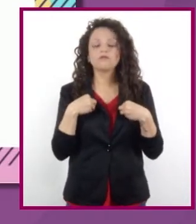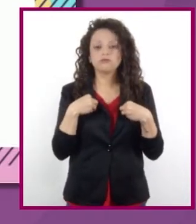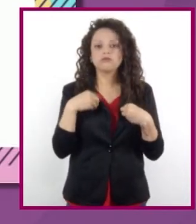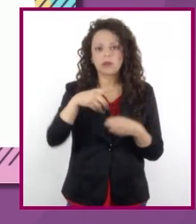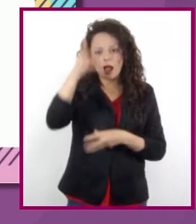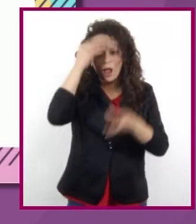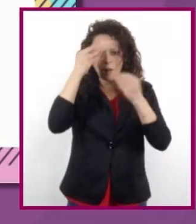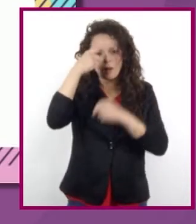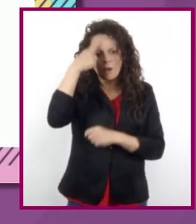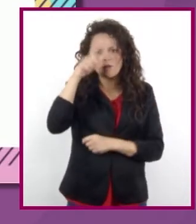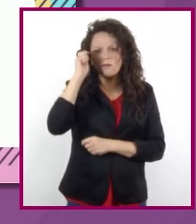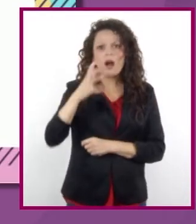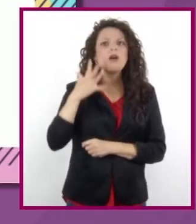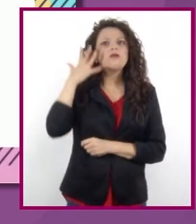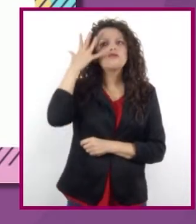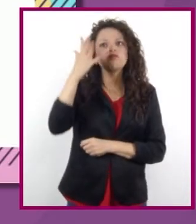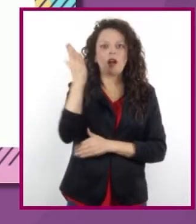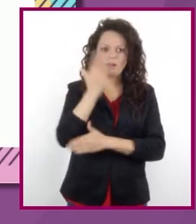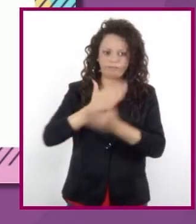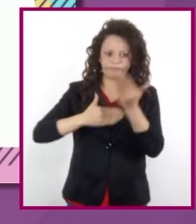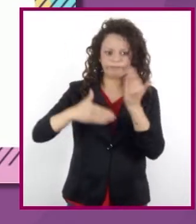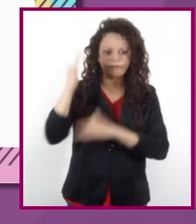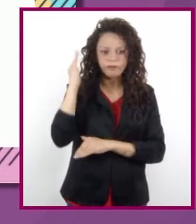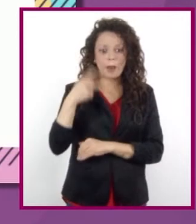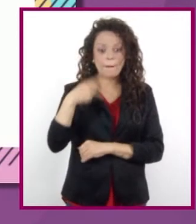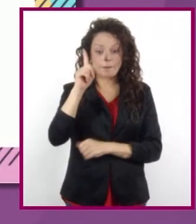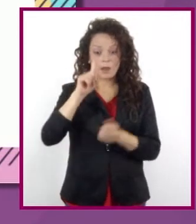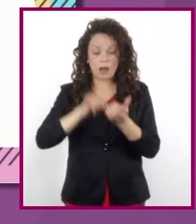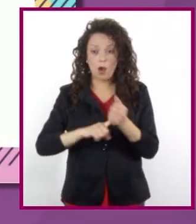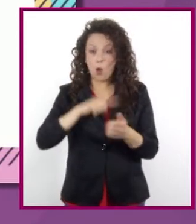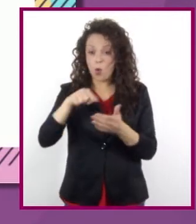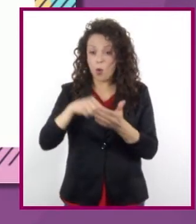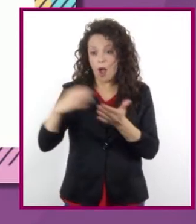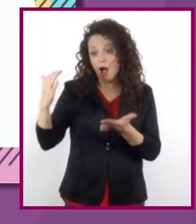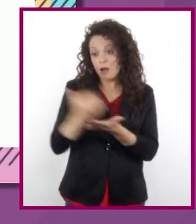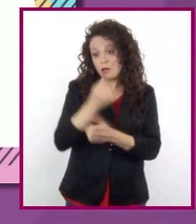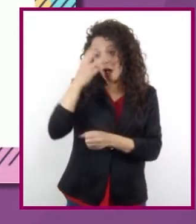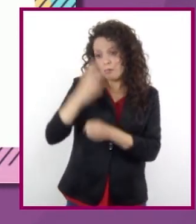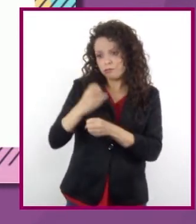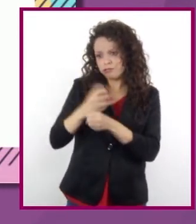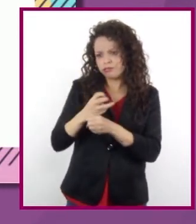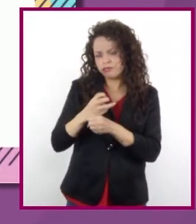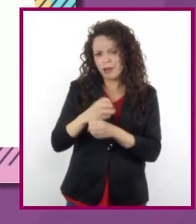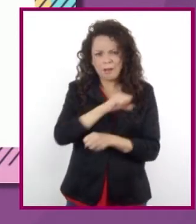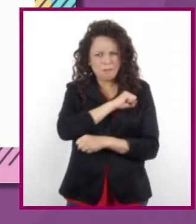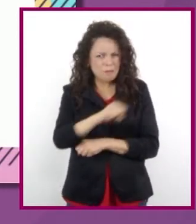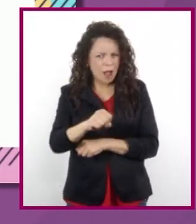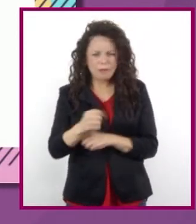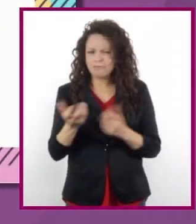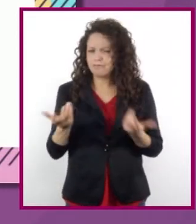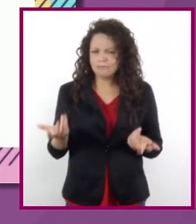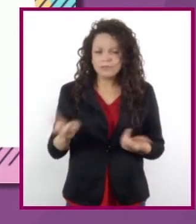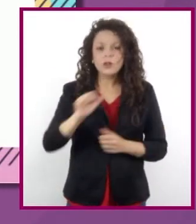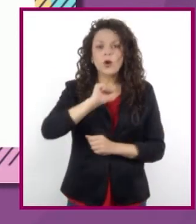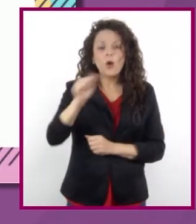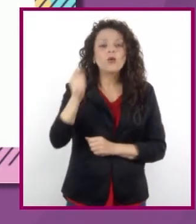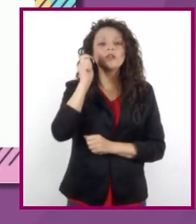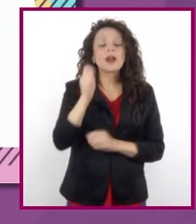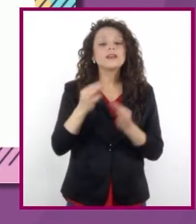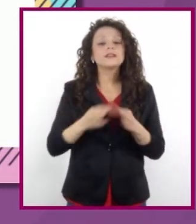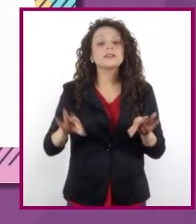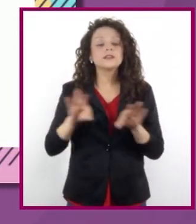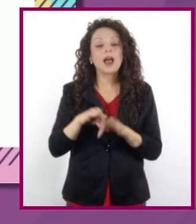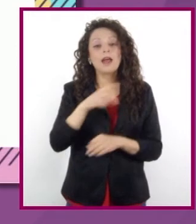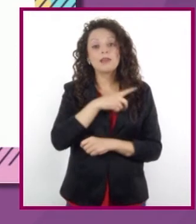obstáculos, pero llegar a la meta como un tercero no es malo. Otro aspecto a tomar en cuenta es que deben hacer